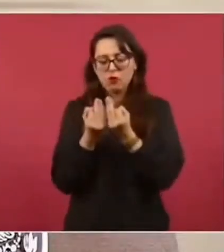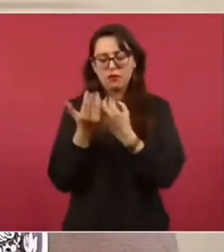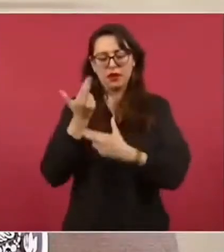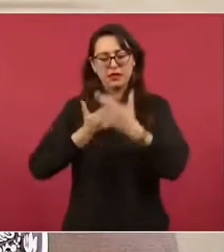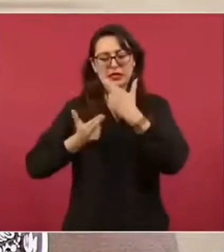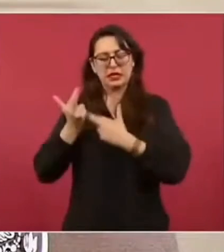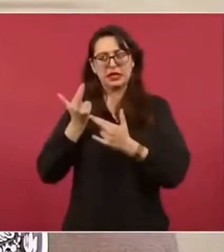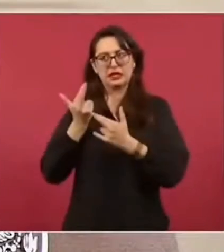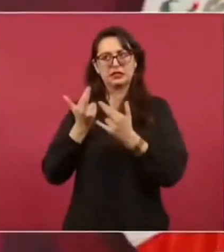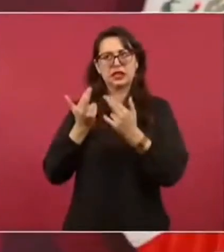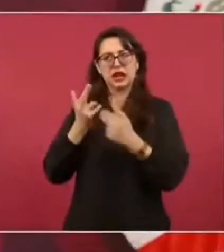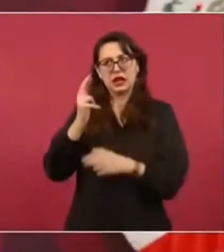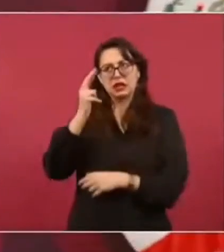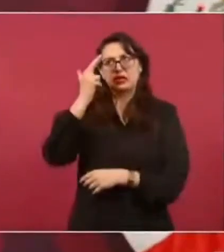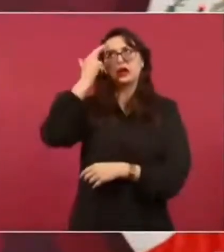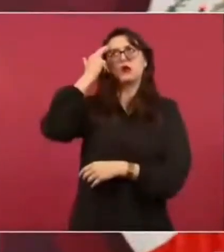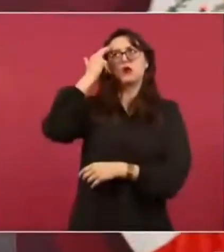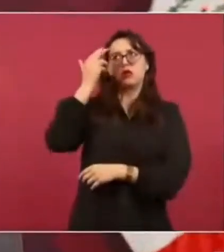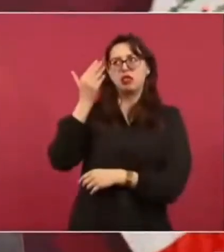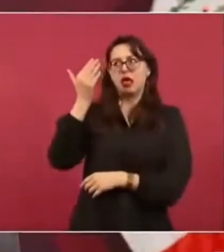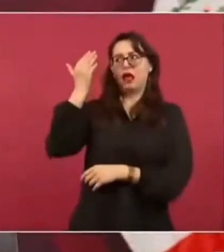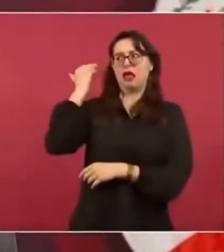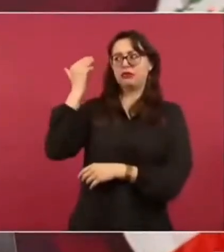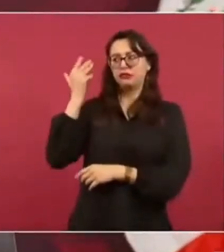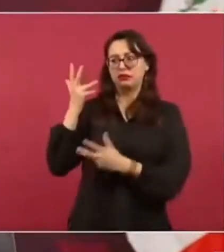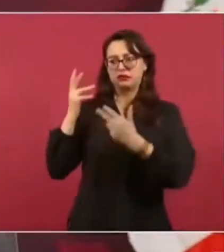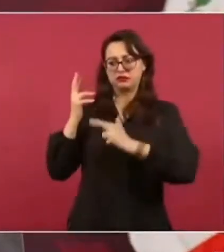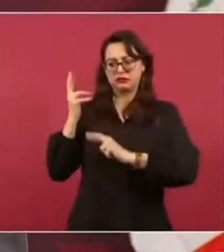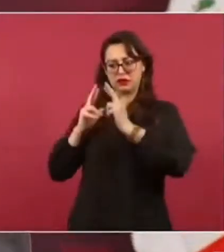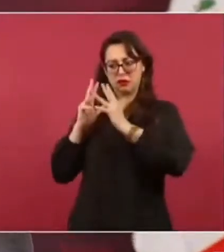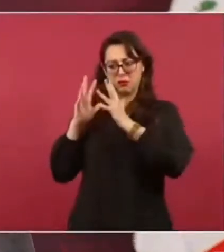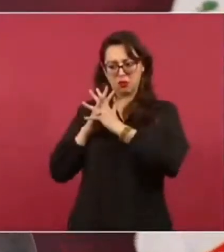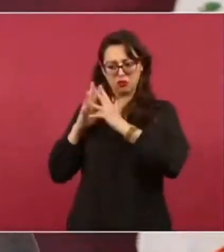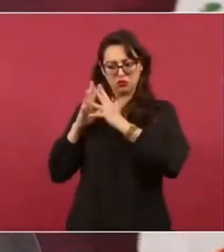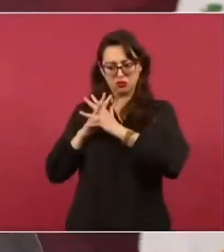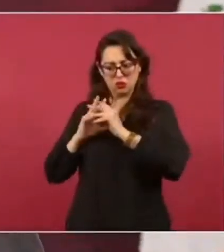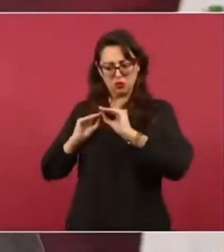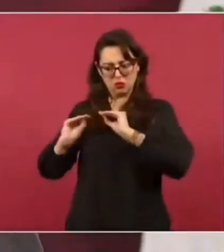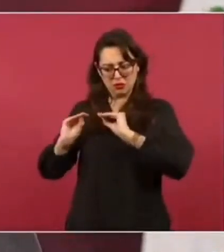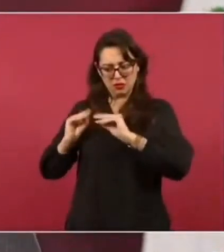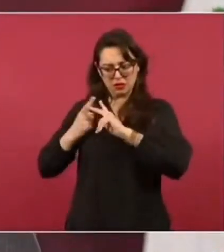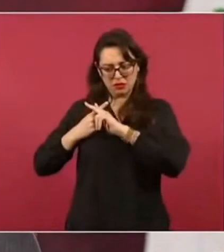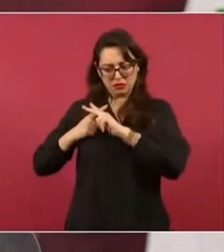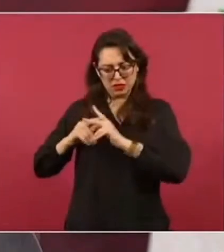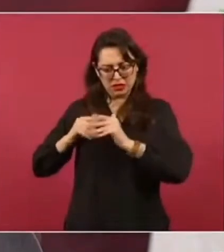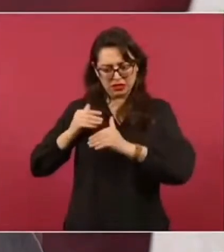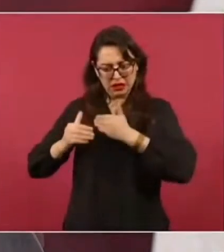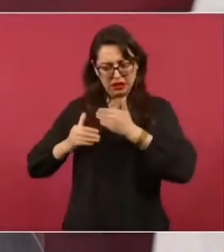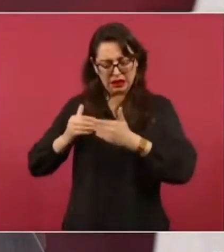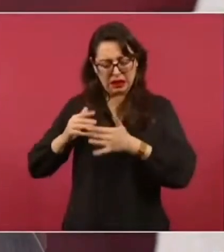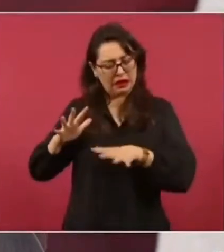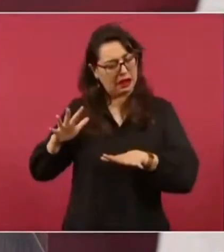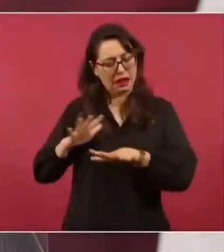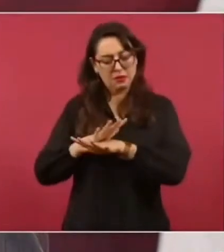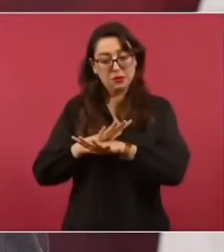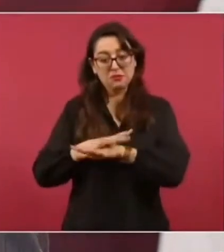retomar lo mejor de la historia de ese movimiento, de ese partido.